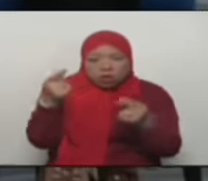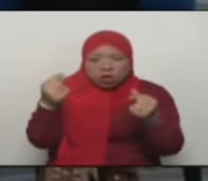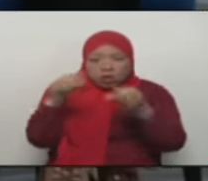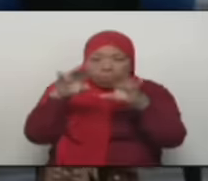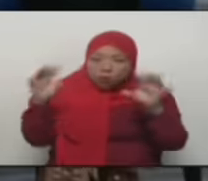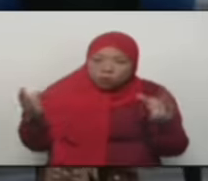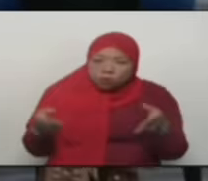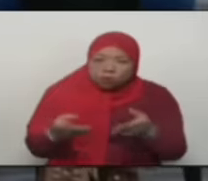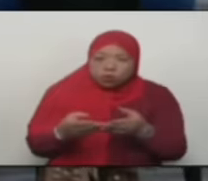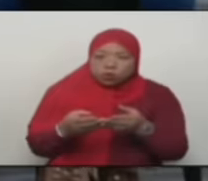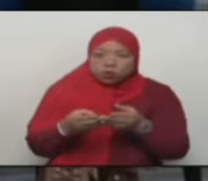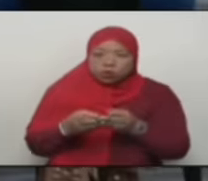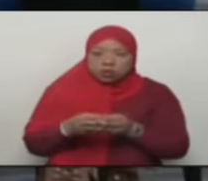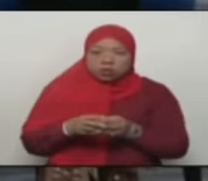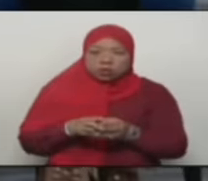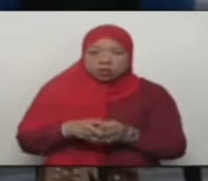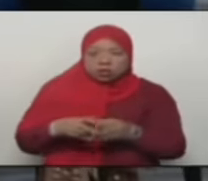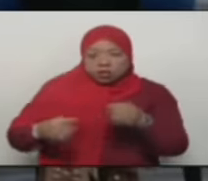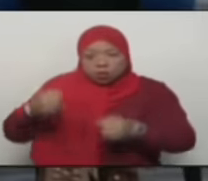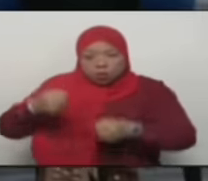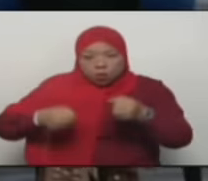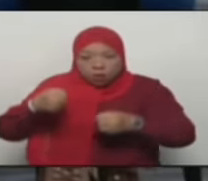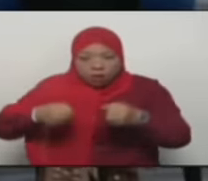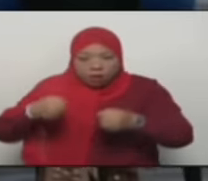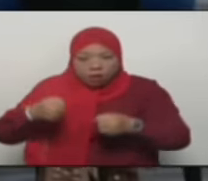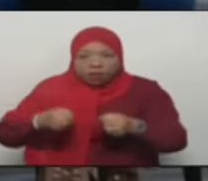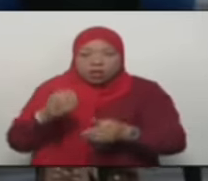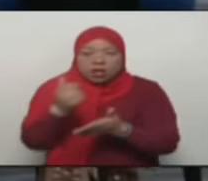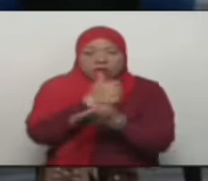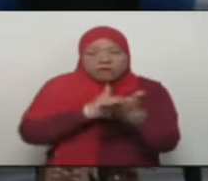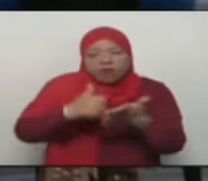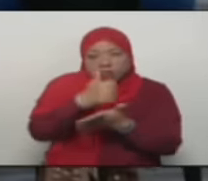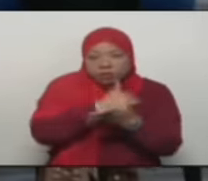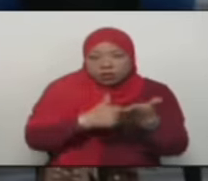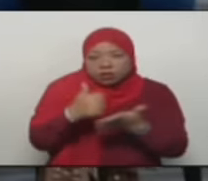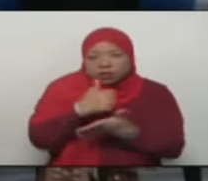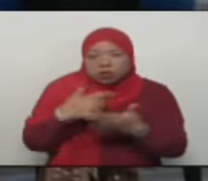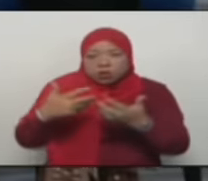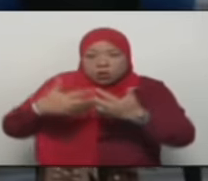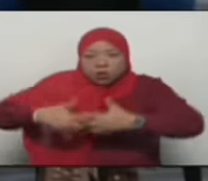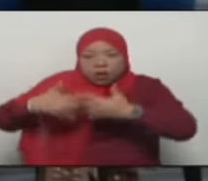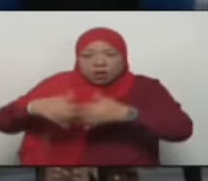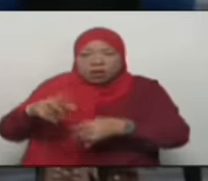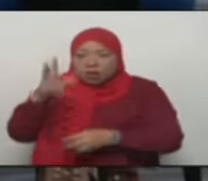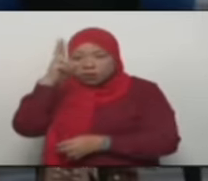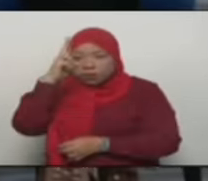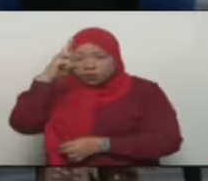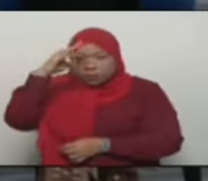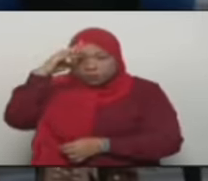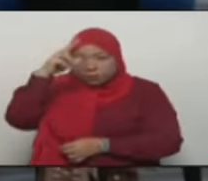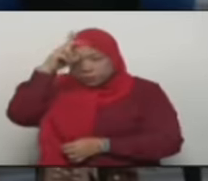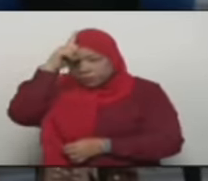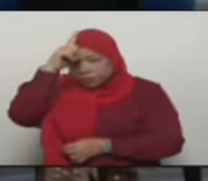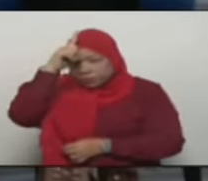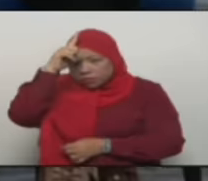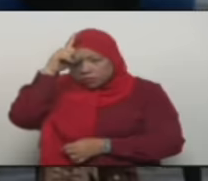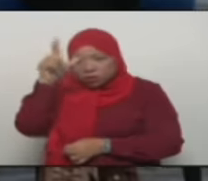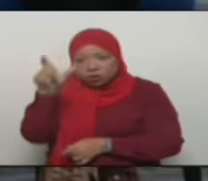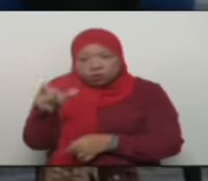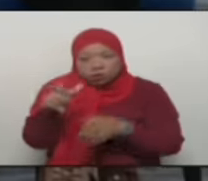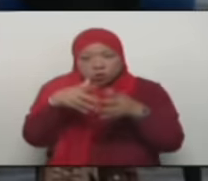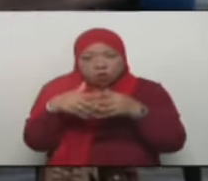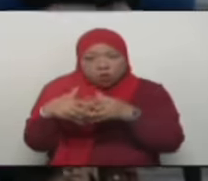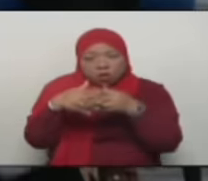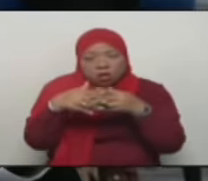mundo, Mercedes-Benz, la Bayer, las metalúrgicas más importantes de Alemania, Henry Ford de Estados Unidos,